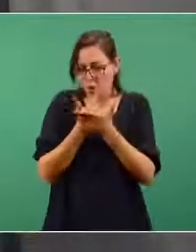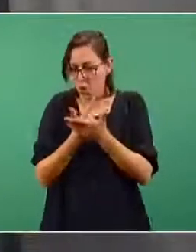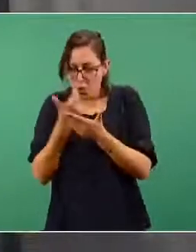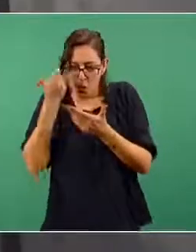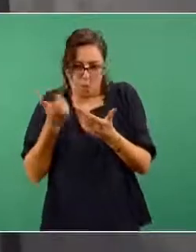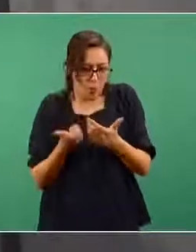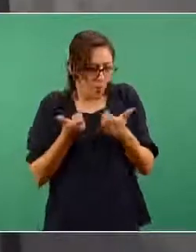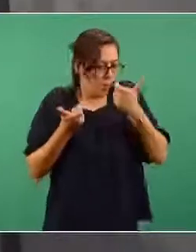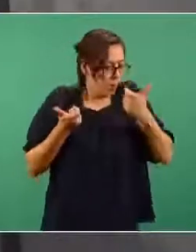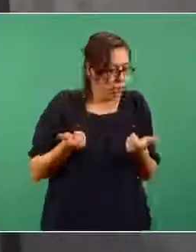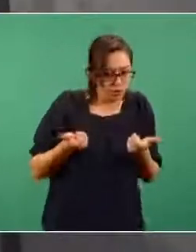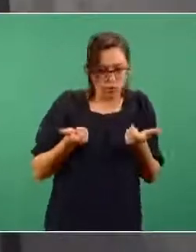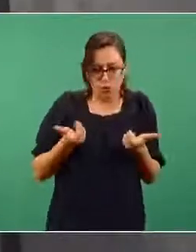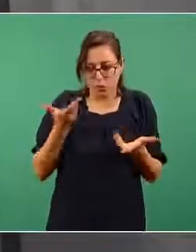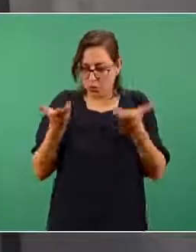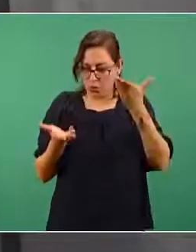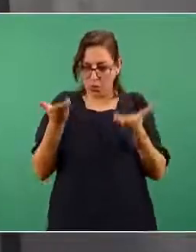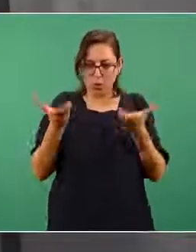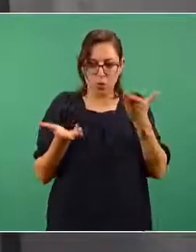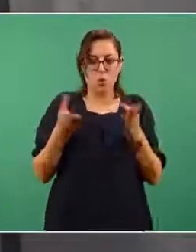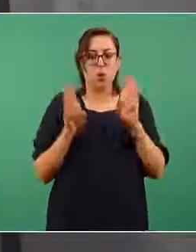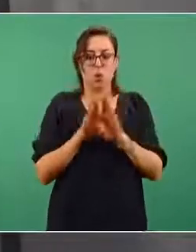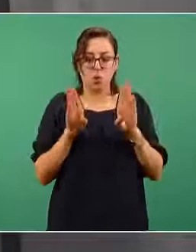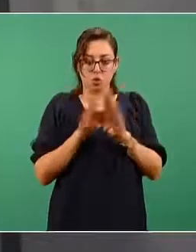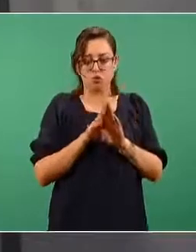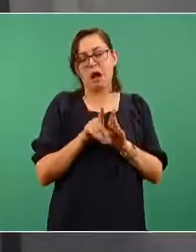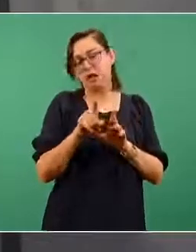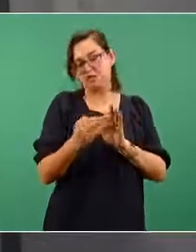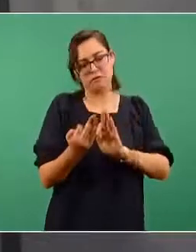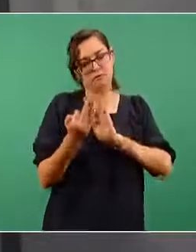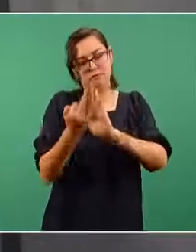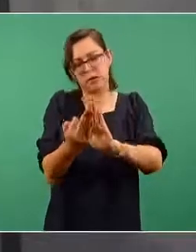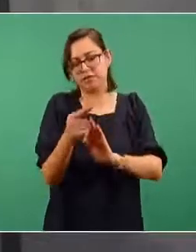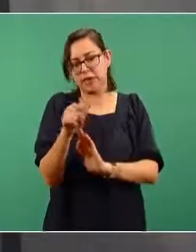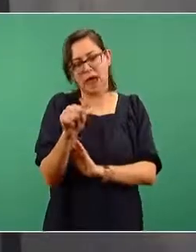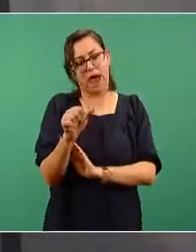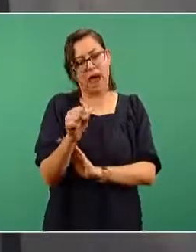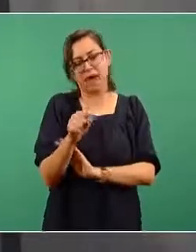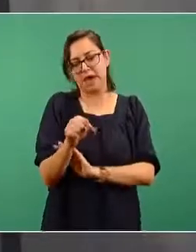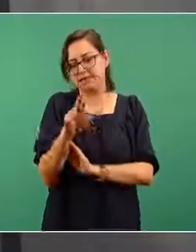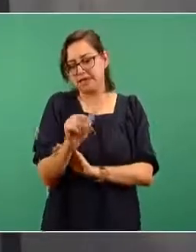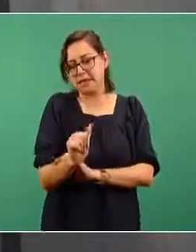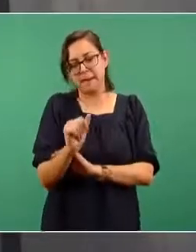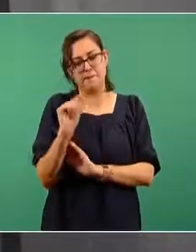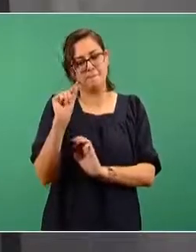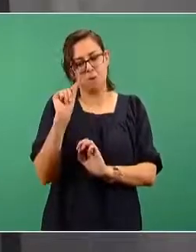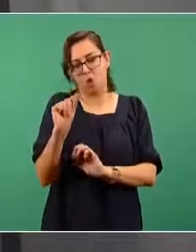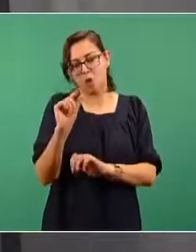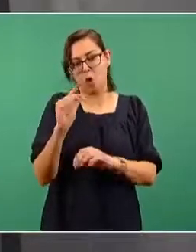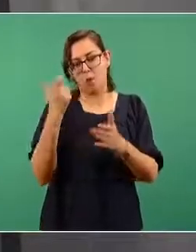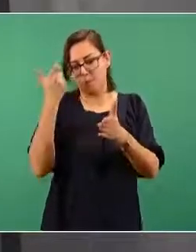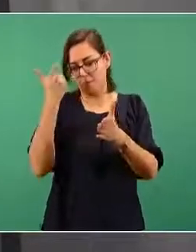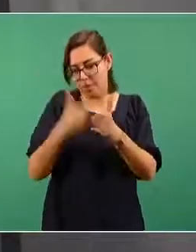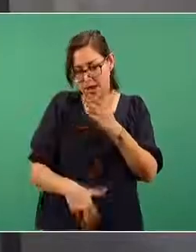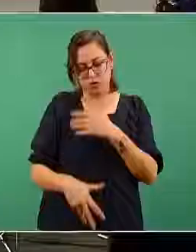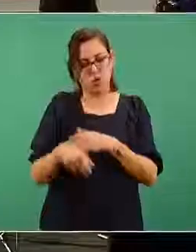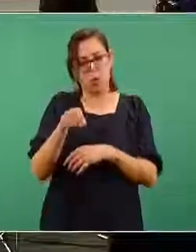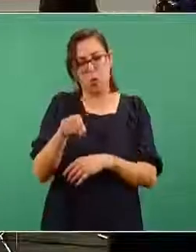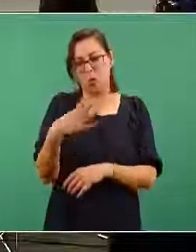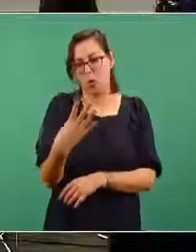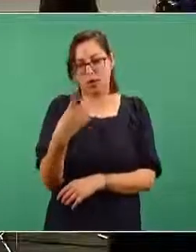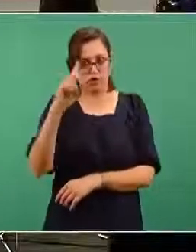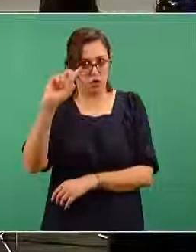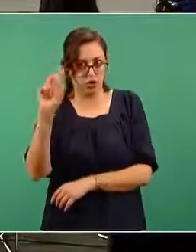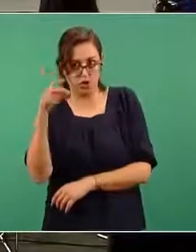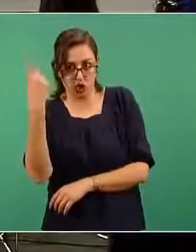favor de directamente usar el mecanismo de Astra. Es un poco más barato, es el costo directo de $4 por dosis,